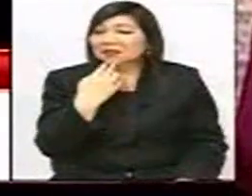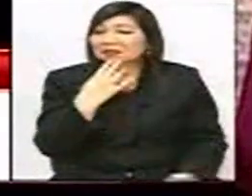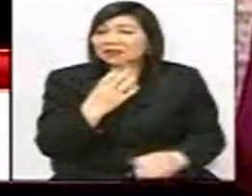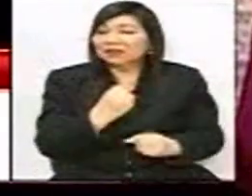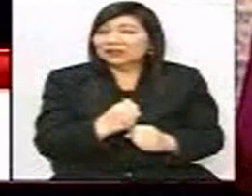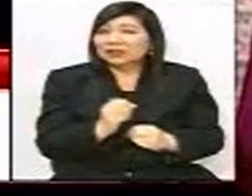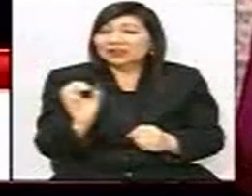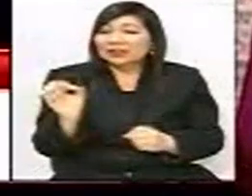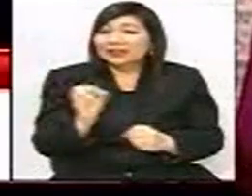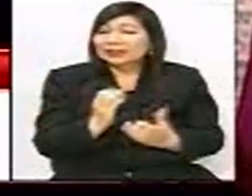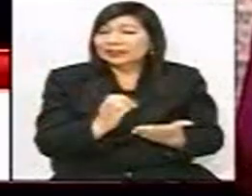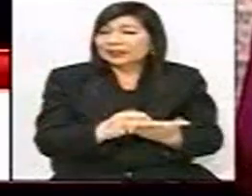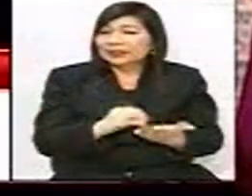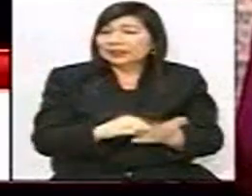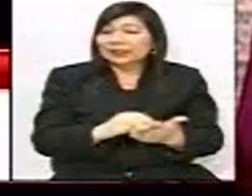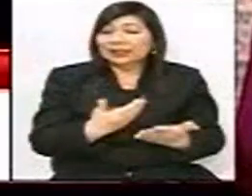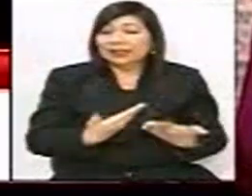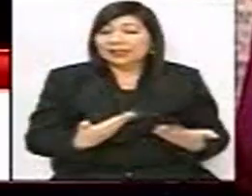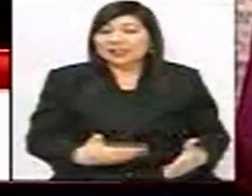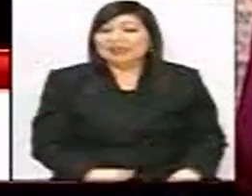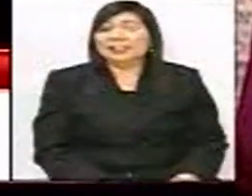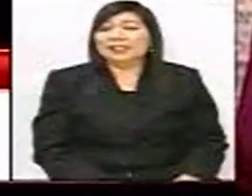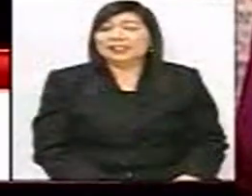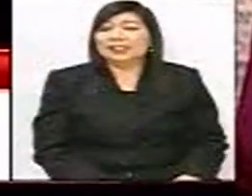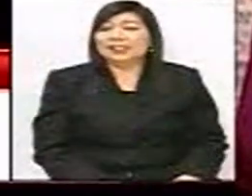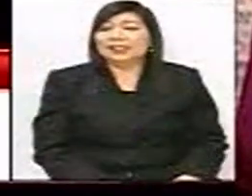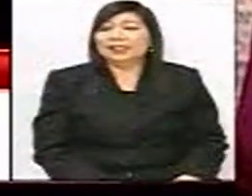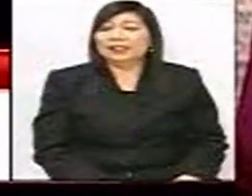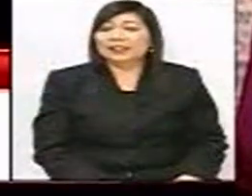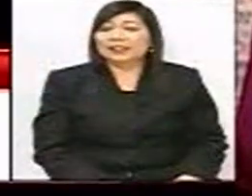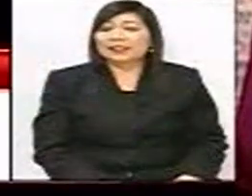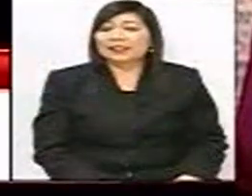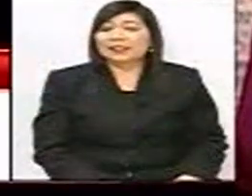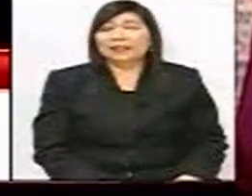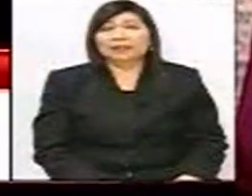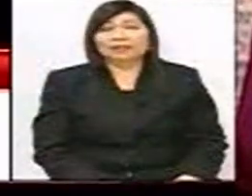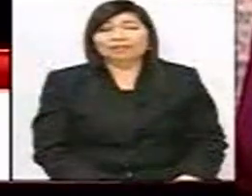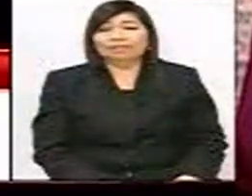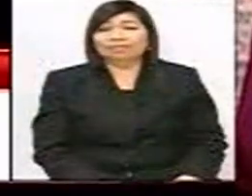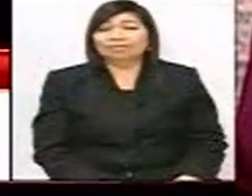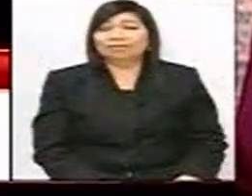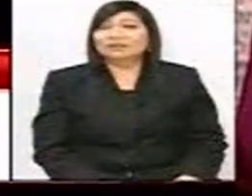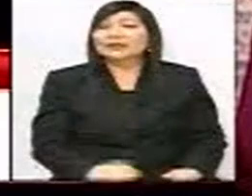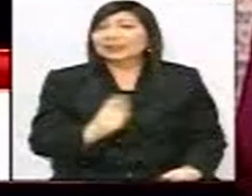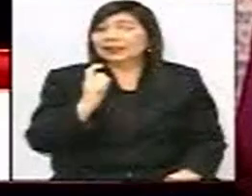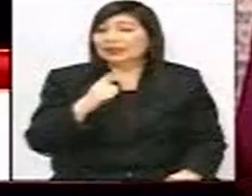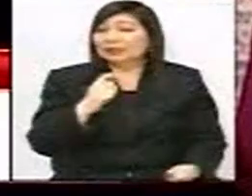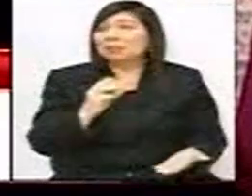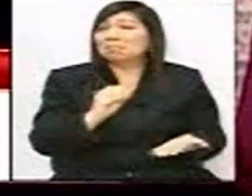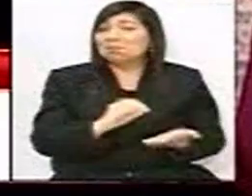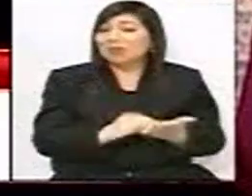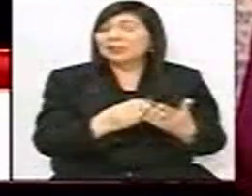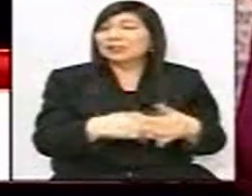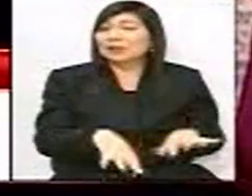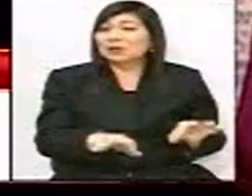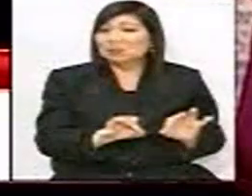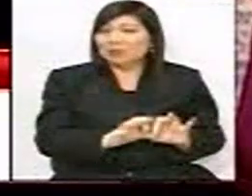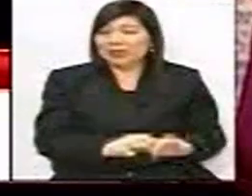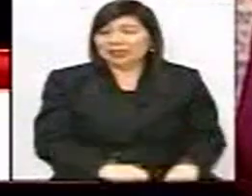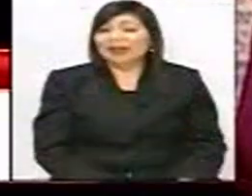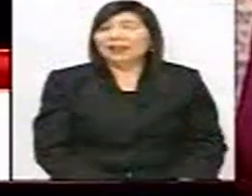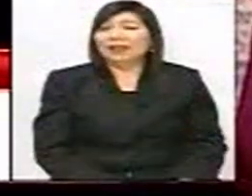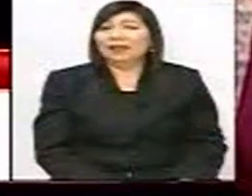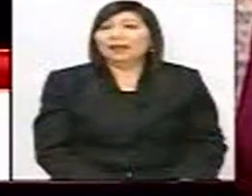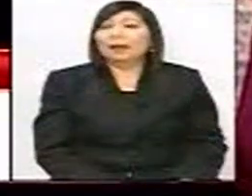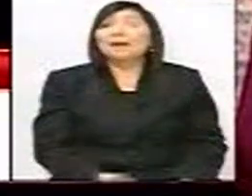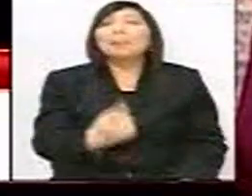tomado sin ninguna concesión esta situación de la concesión. Y se necesitaba algo más importante, señor alcalde,